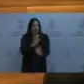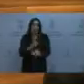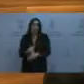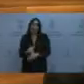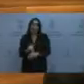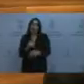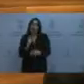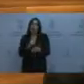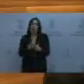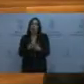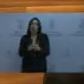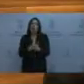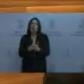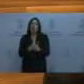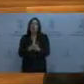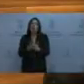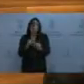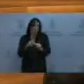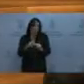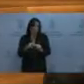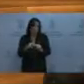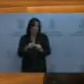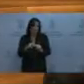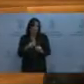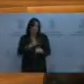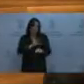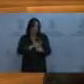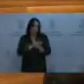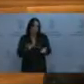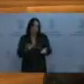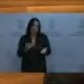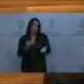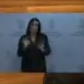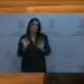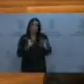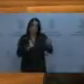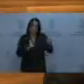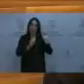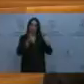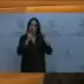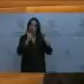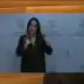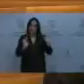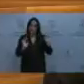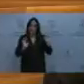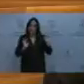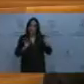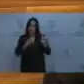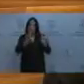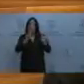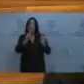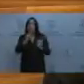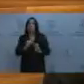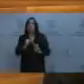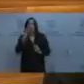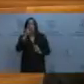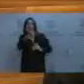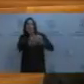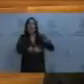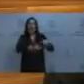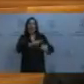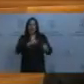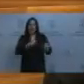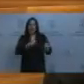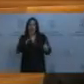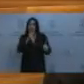el Principado. Señora consejera, prepárese, si le cae esto, con el tema presupuestario, a ver qué es lo que hace, porque